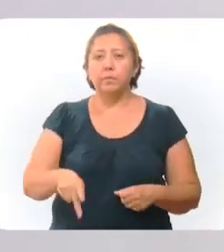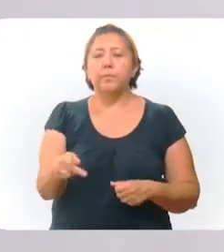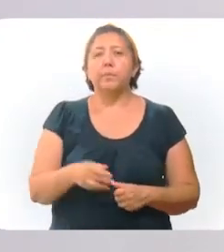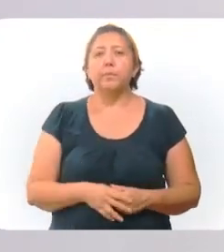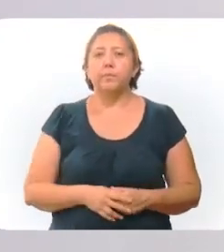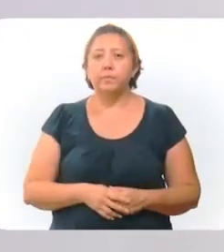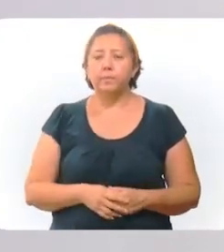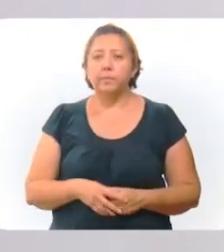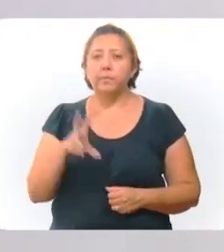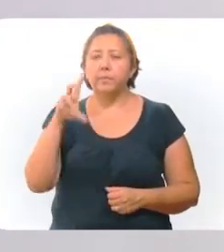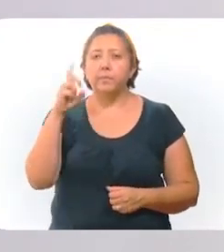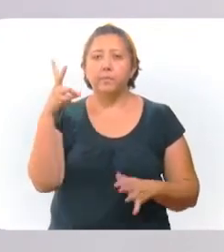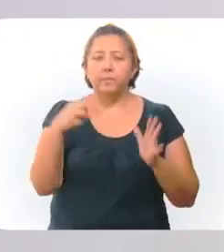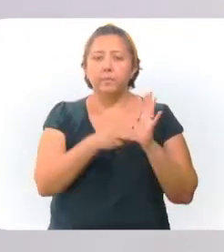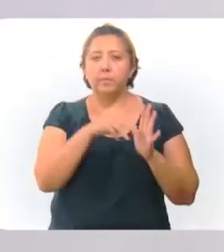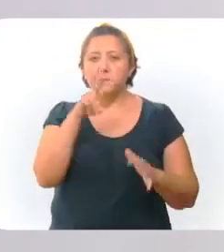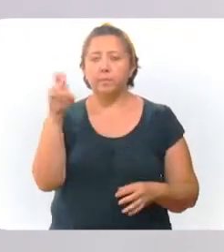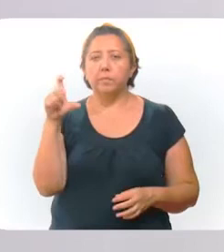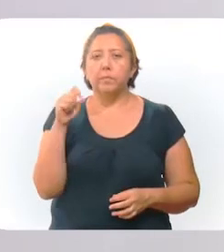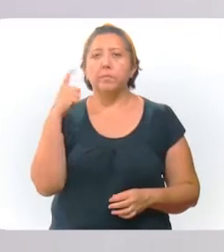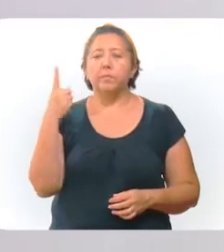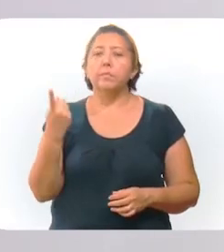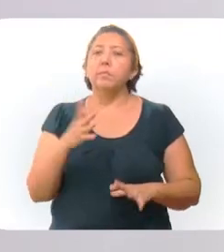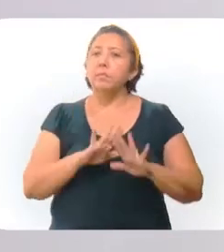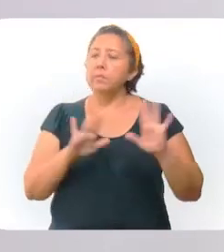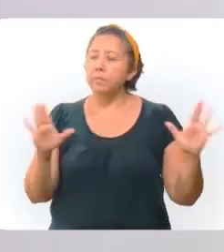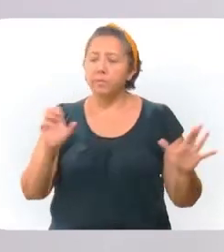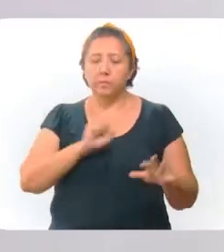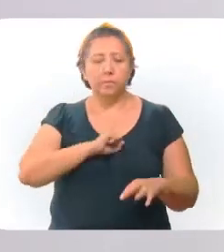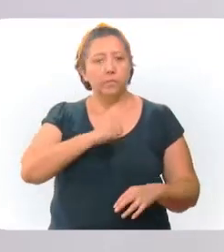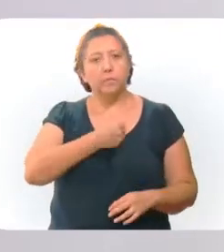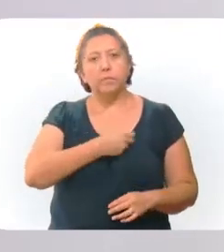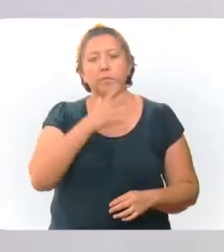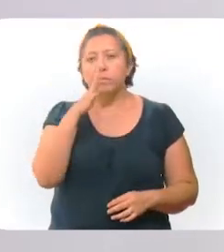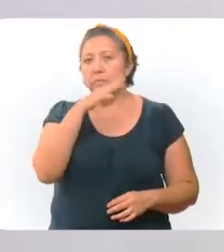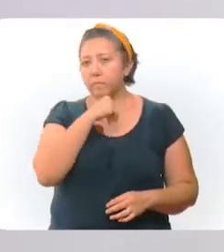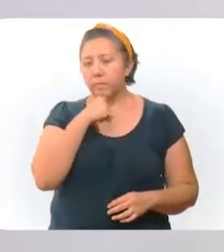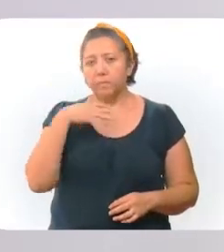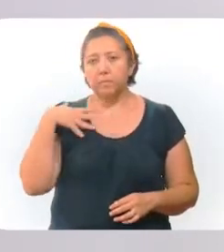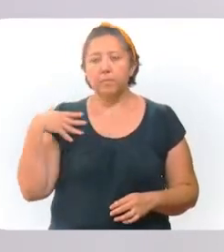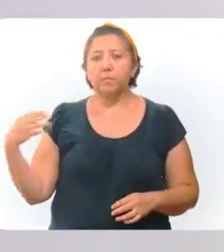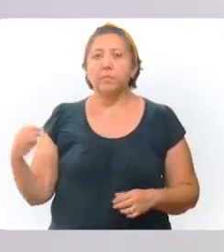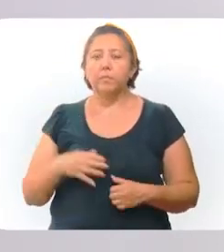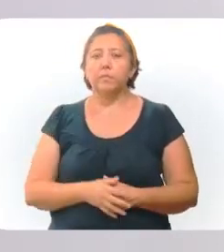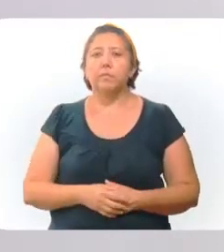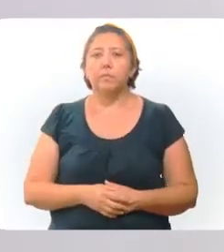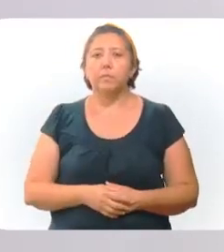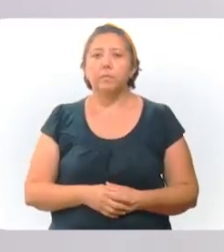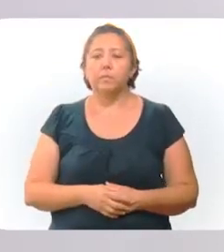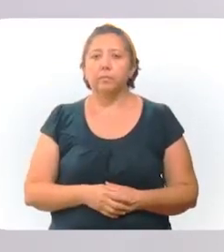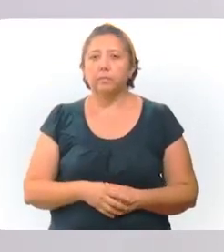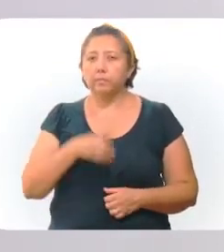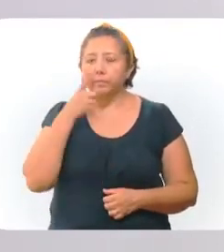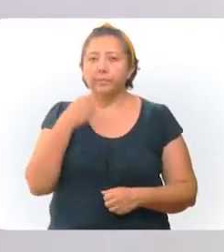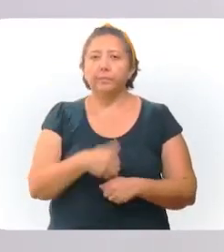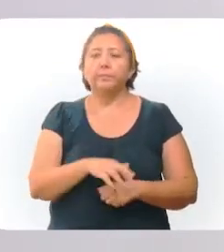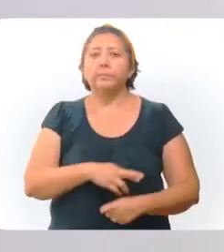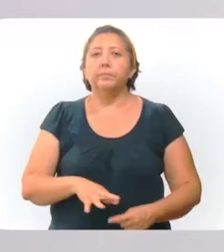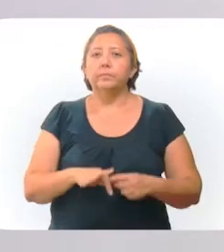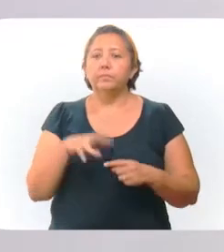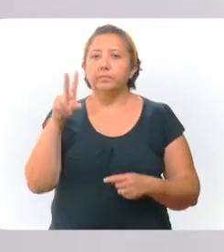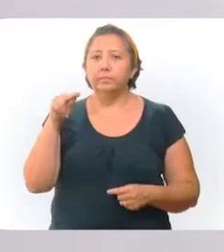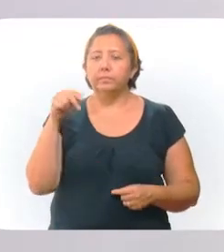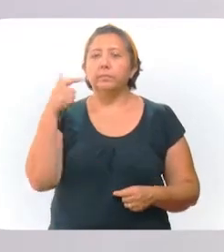públicos. 32.221 pacientes ya se recuperaron, no presentan síntomas ni pueden contagiar. Esta cifra representa